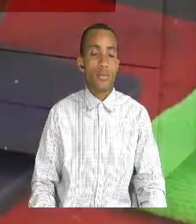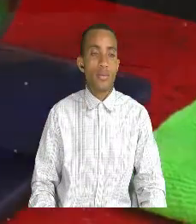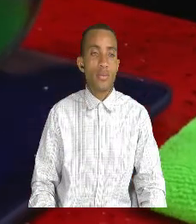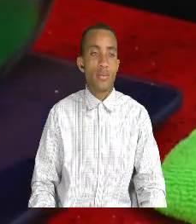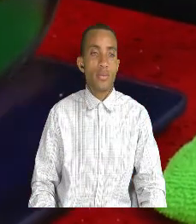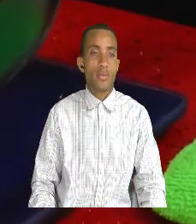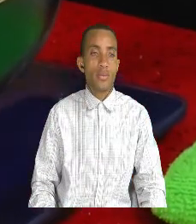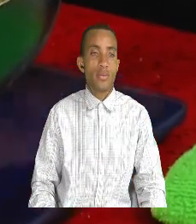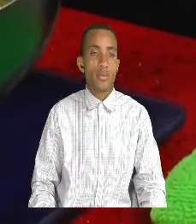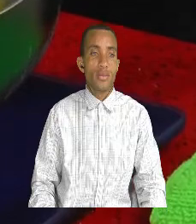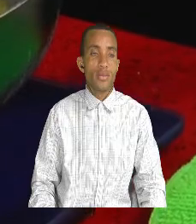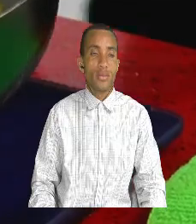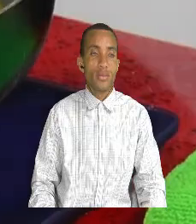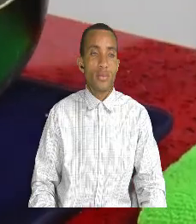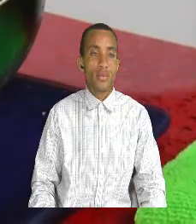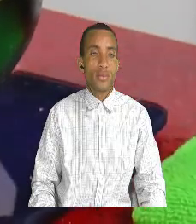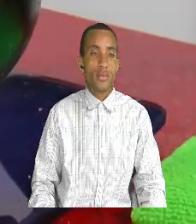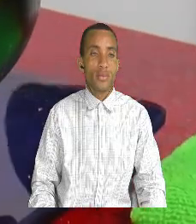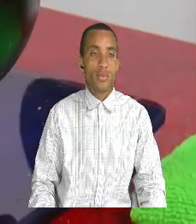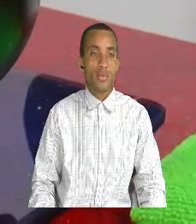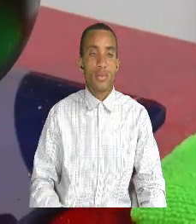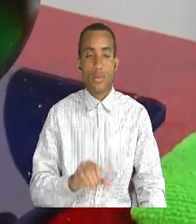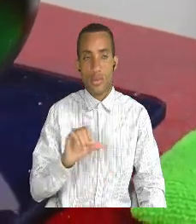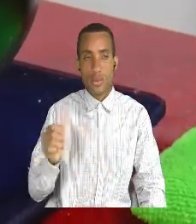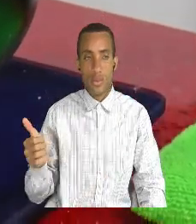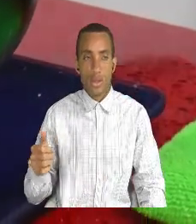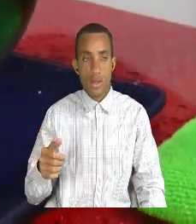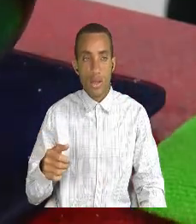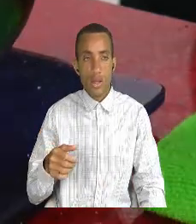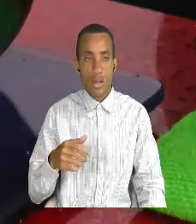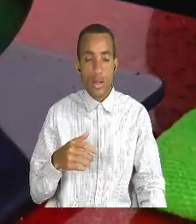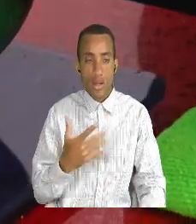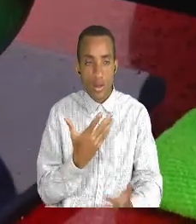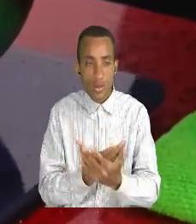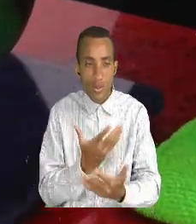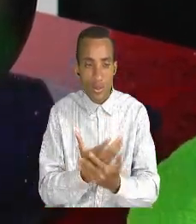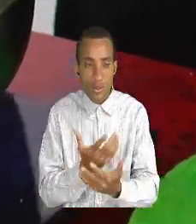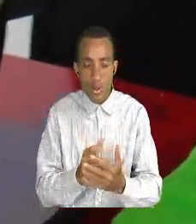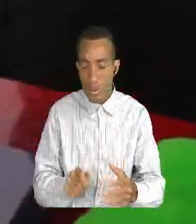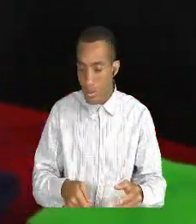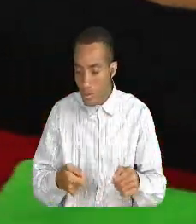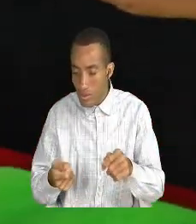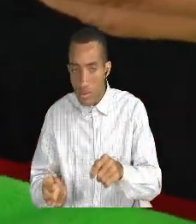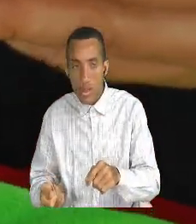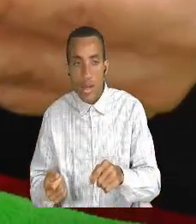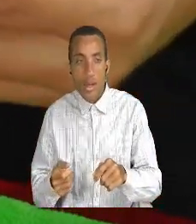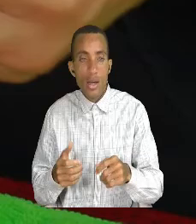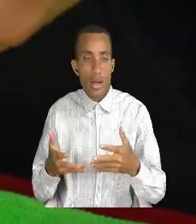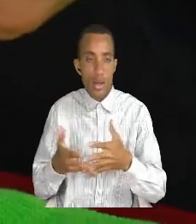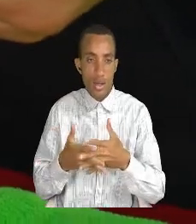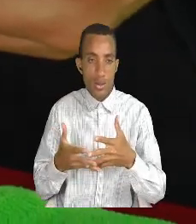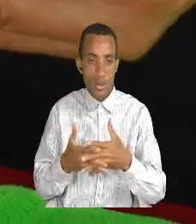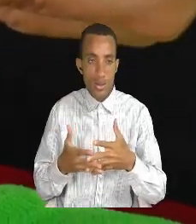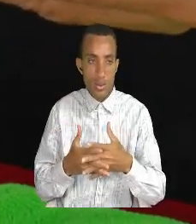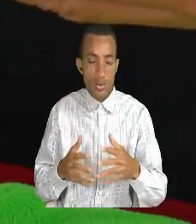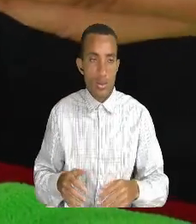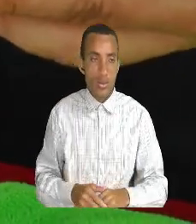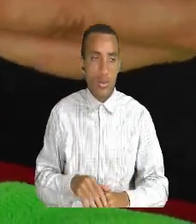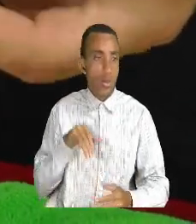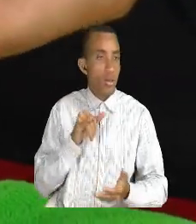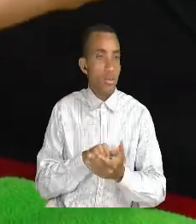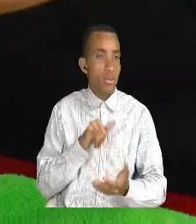retirarle un poquito del líquido porque lo voy a agregar a lo último, al arroz. Ah. Sí, sobre el arroz. Ya aquí, en este vamos líquido... vamos a ahorrar y con ese